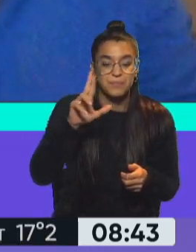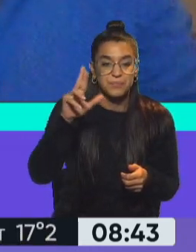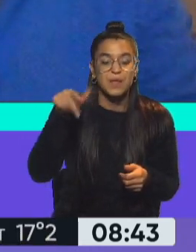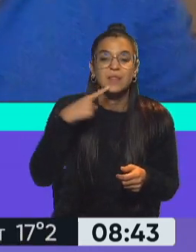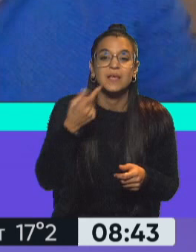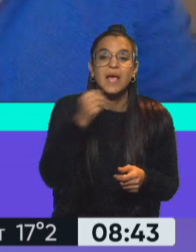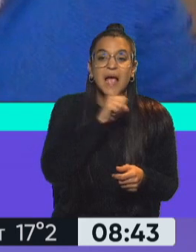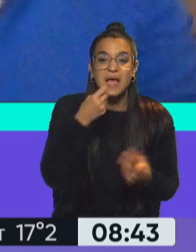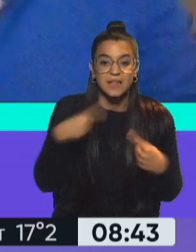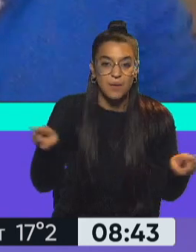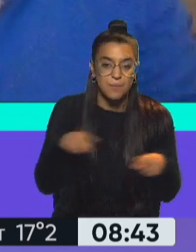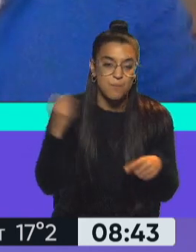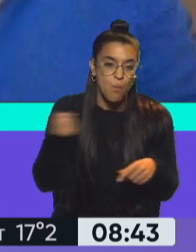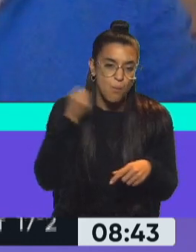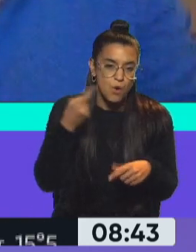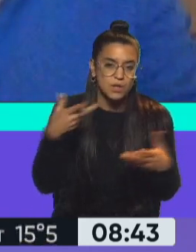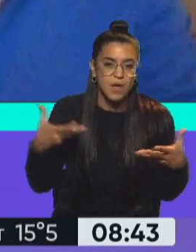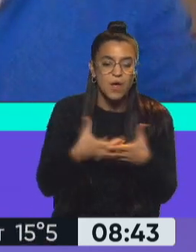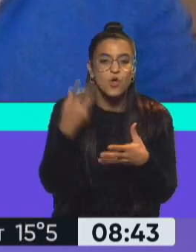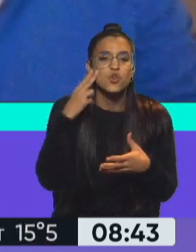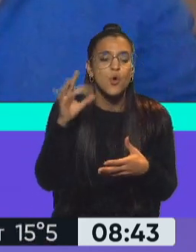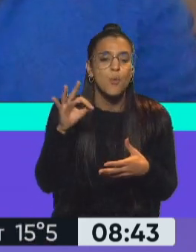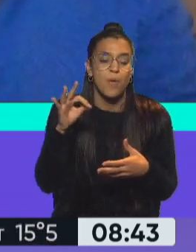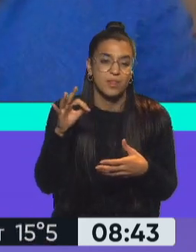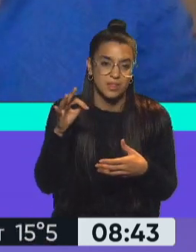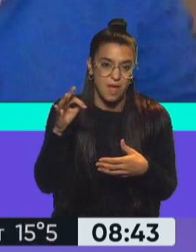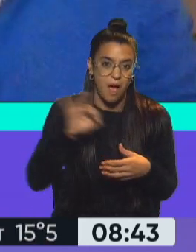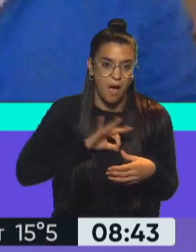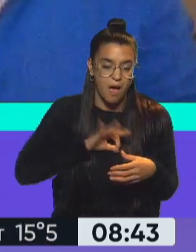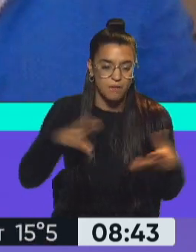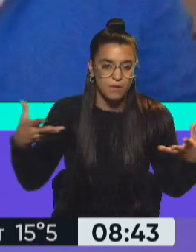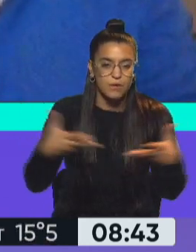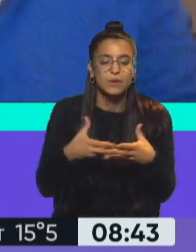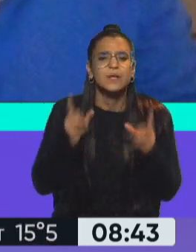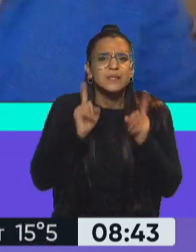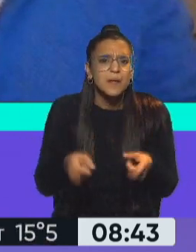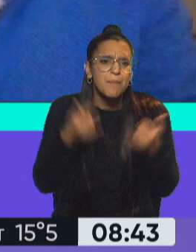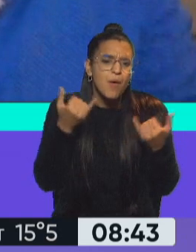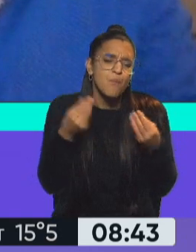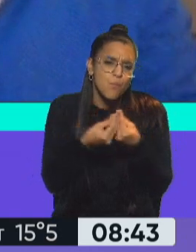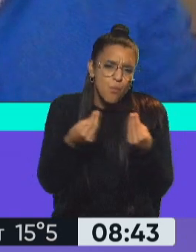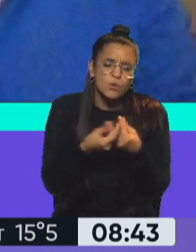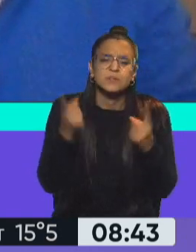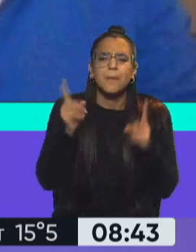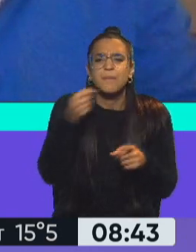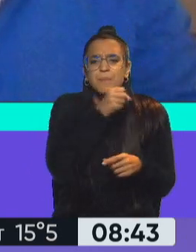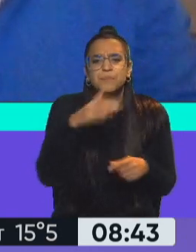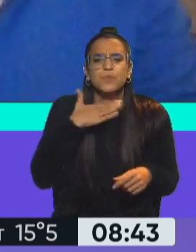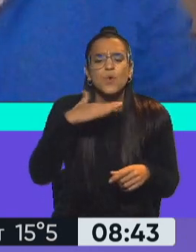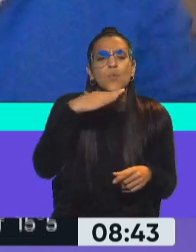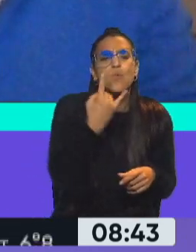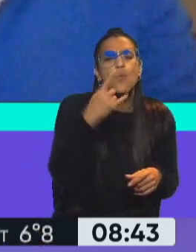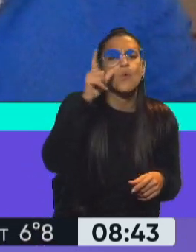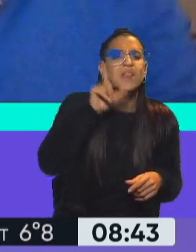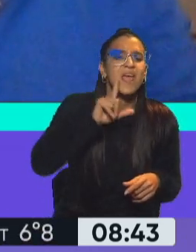cantante de esta importantísima banda los 90, Talking Heads. Pero además hay un montón de otros, la cantante mexicana Julieta